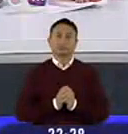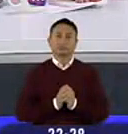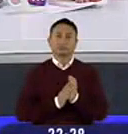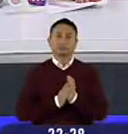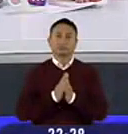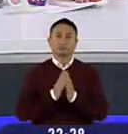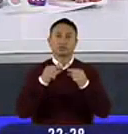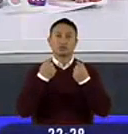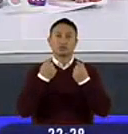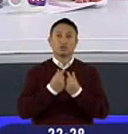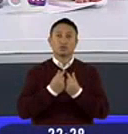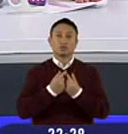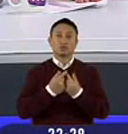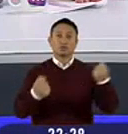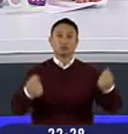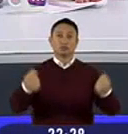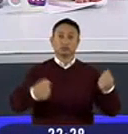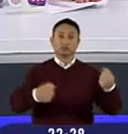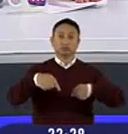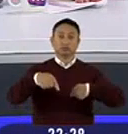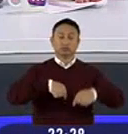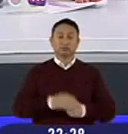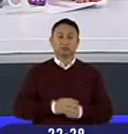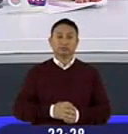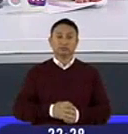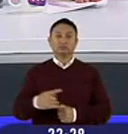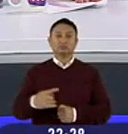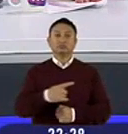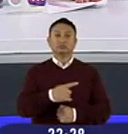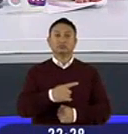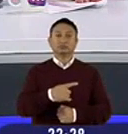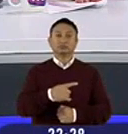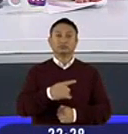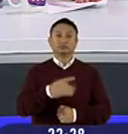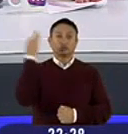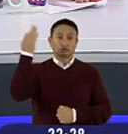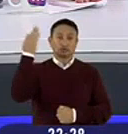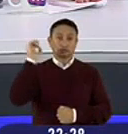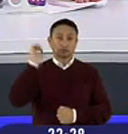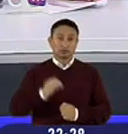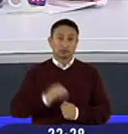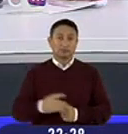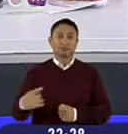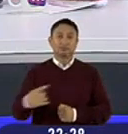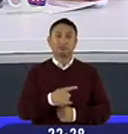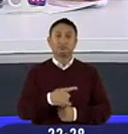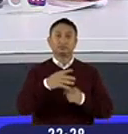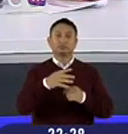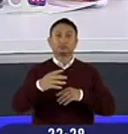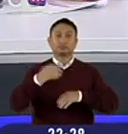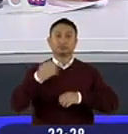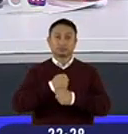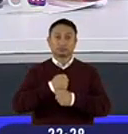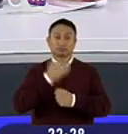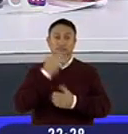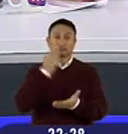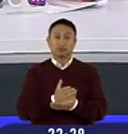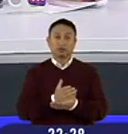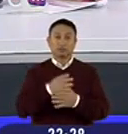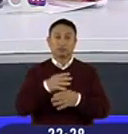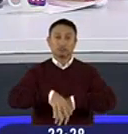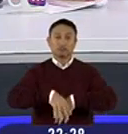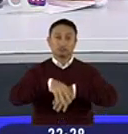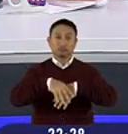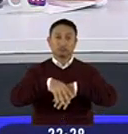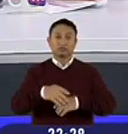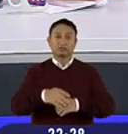Gremios de transporte y las fuerzas vivas de la provincia del Carchi serán protagonistas de una paralización, exigiendo seguridad